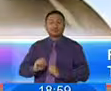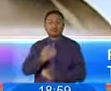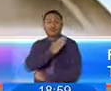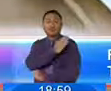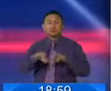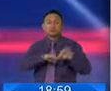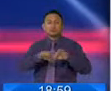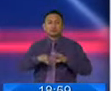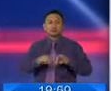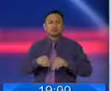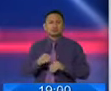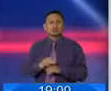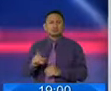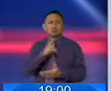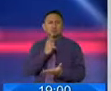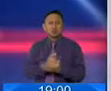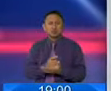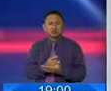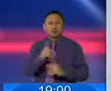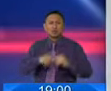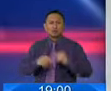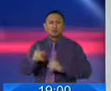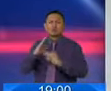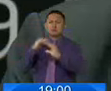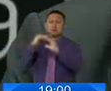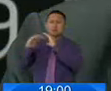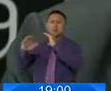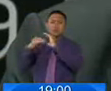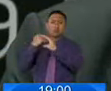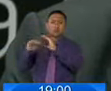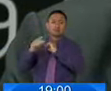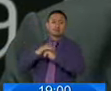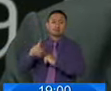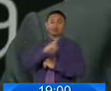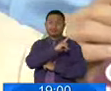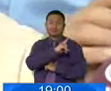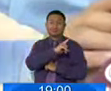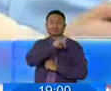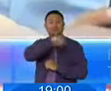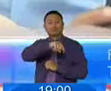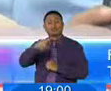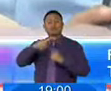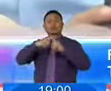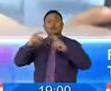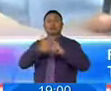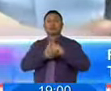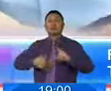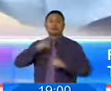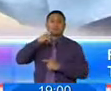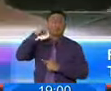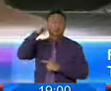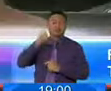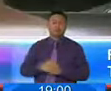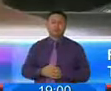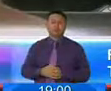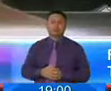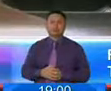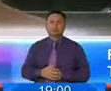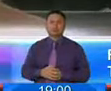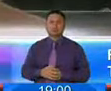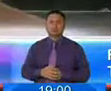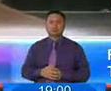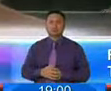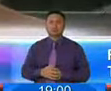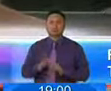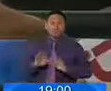influencias en la función, la veracidad de supuestos correos electrónicos entre Yalc y el expresidente Rafael Correa. Hay que